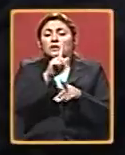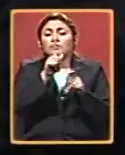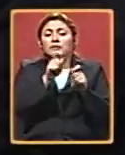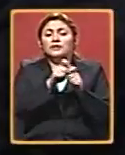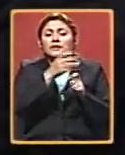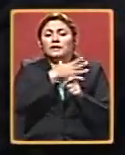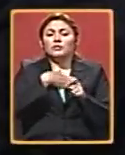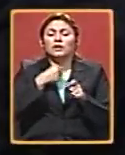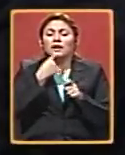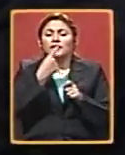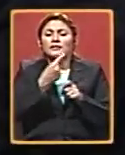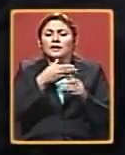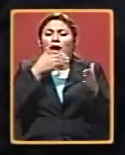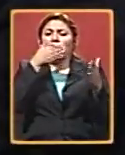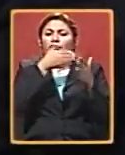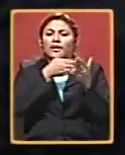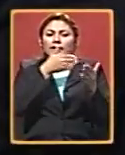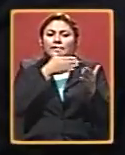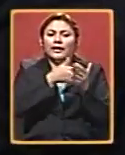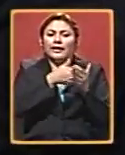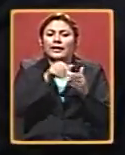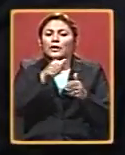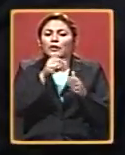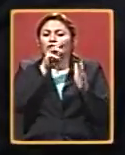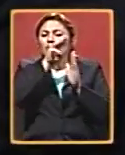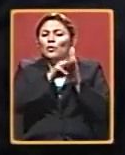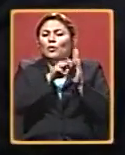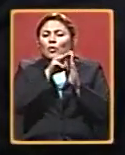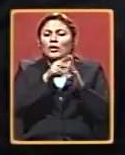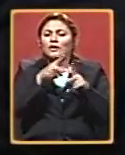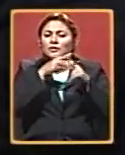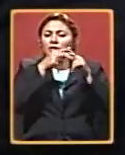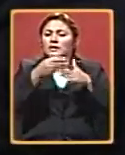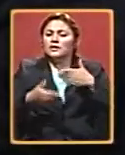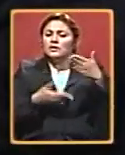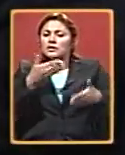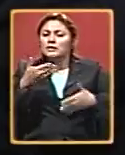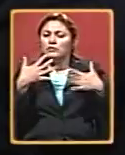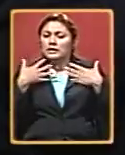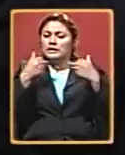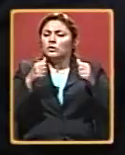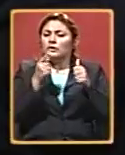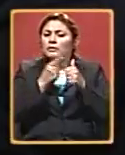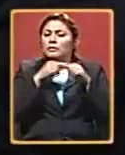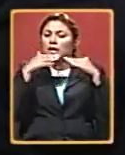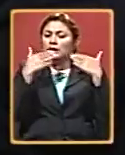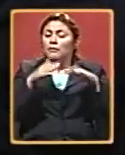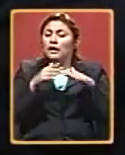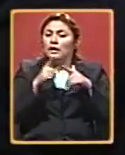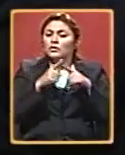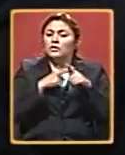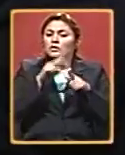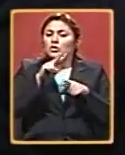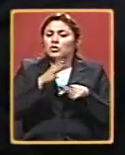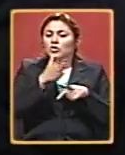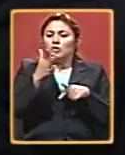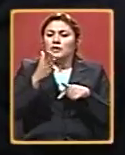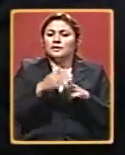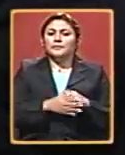que me gustaría mencionar afectan en otros modelos de prestación de servicios de salud de primer nivel. Y básicamente 2